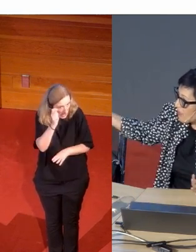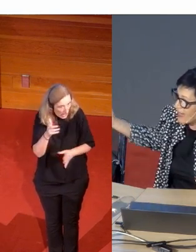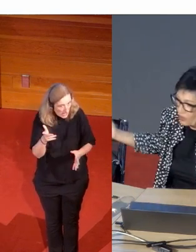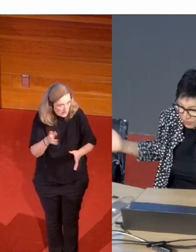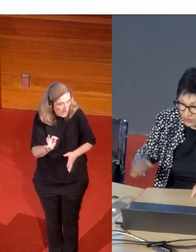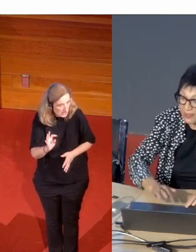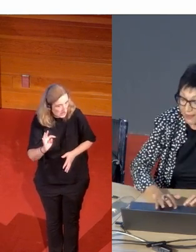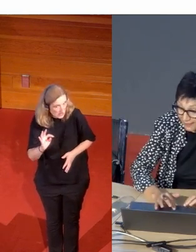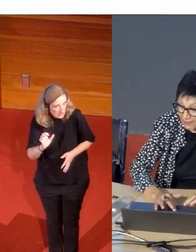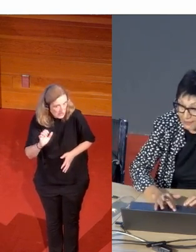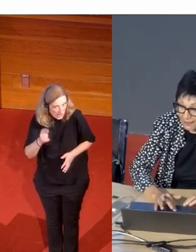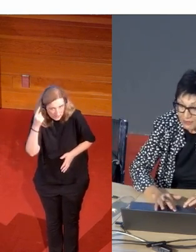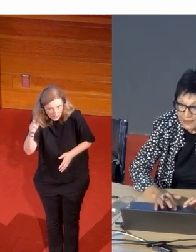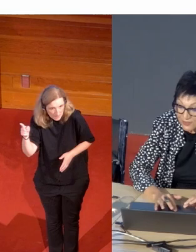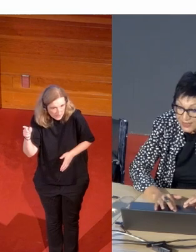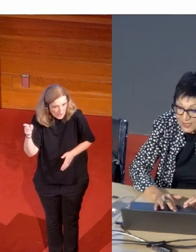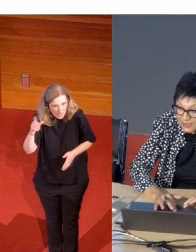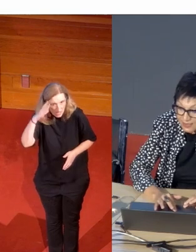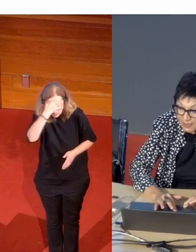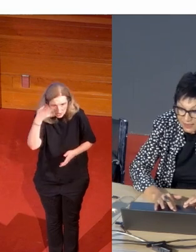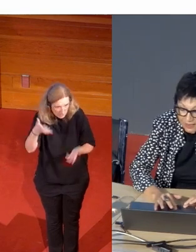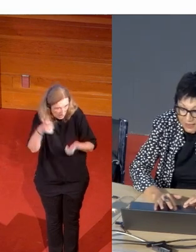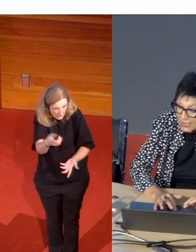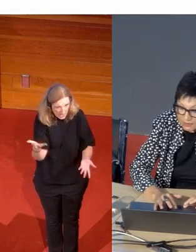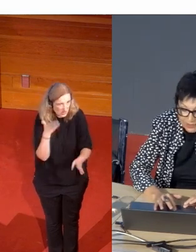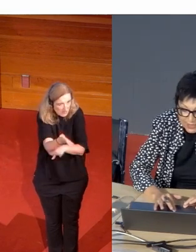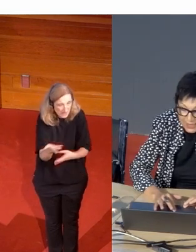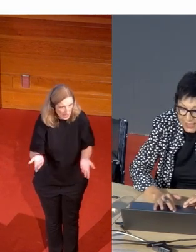ya sabes que lo va a ganar el otro clar entonces